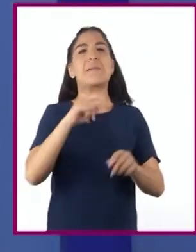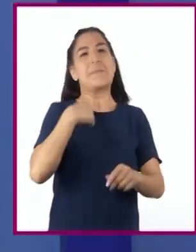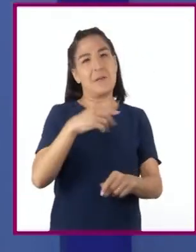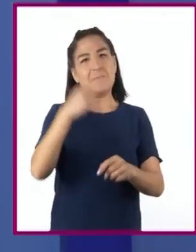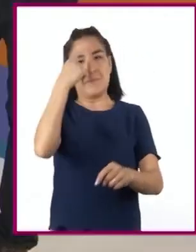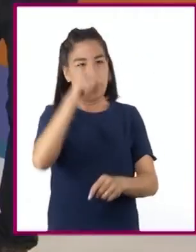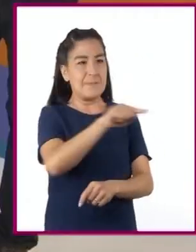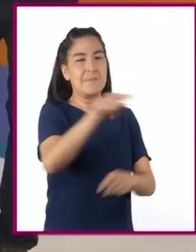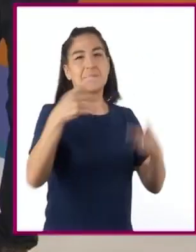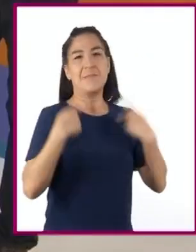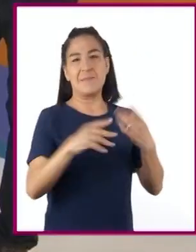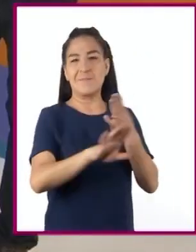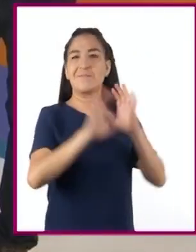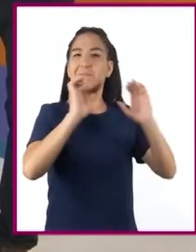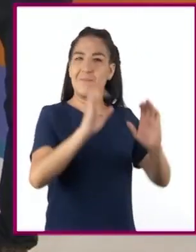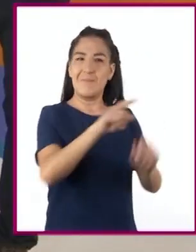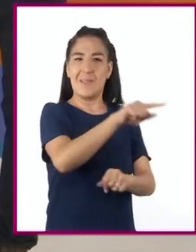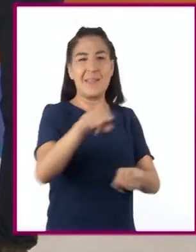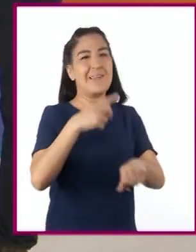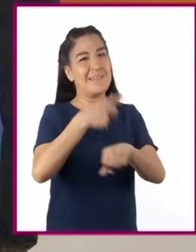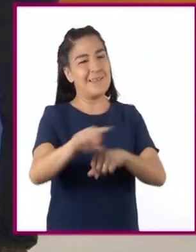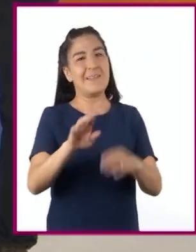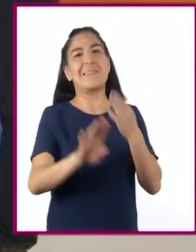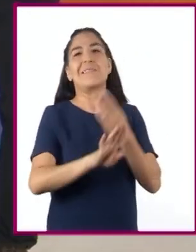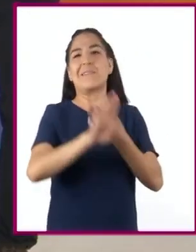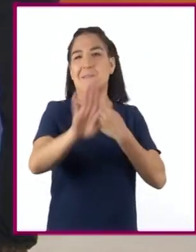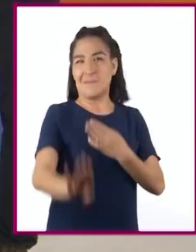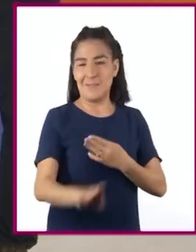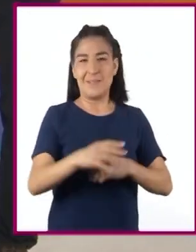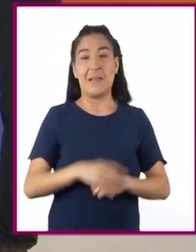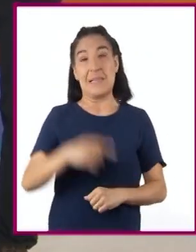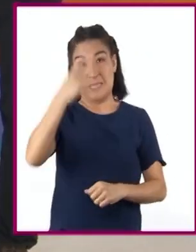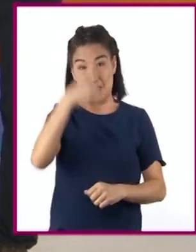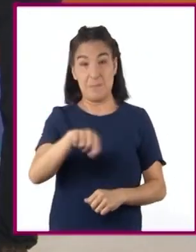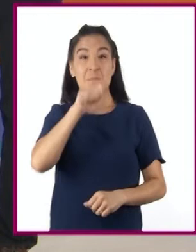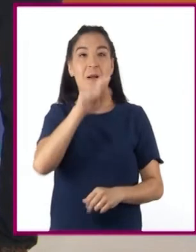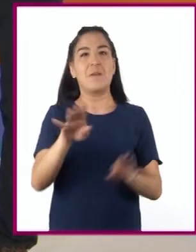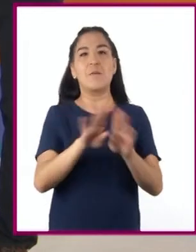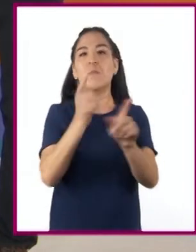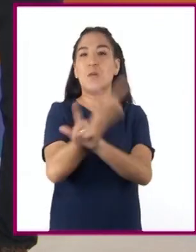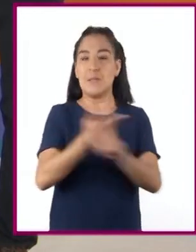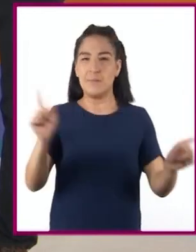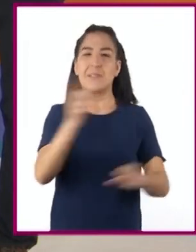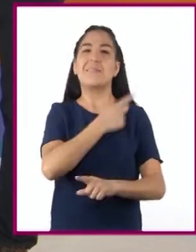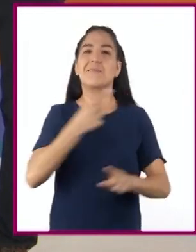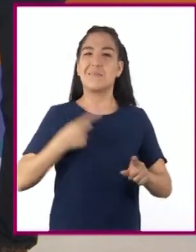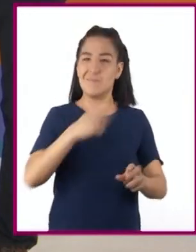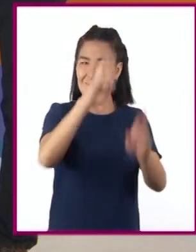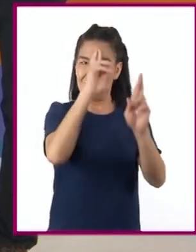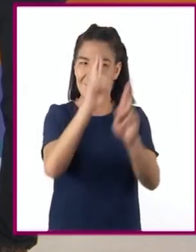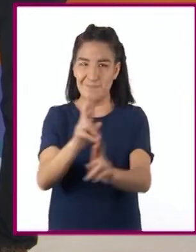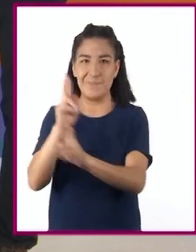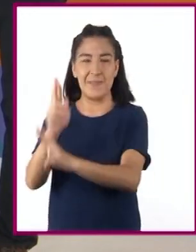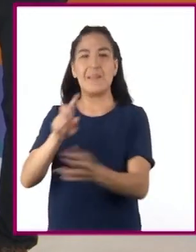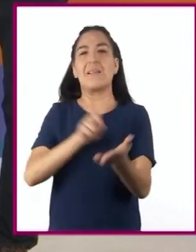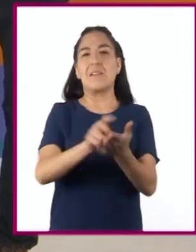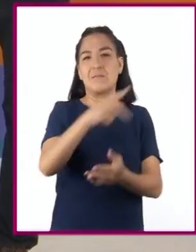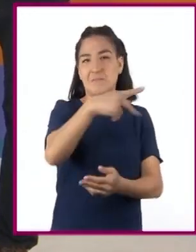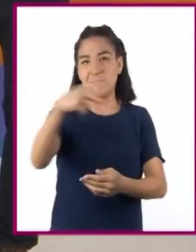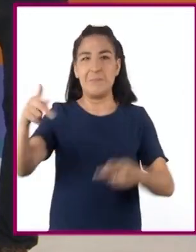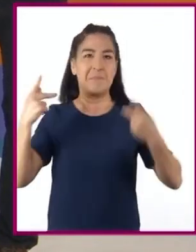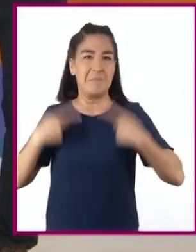los demás. También lo haría tomando en cuenta que para ejercer la libertad se debe respetar los derechos de las demás